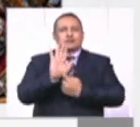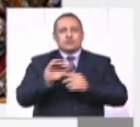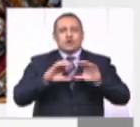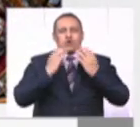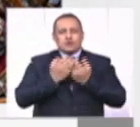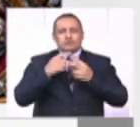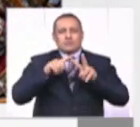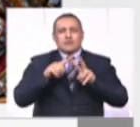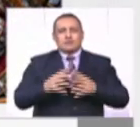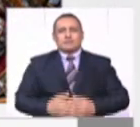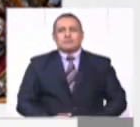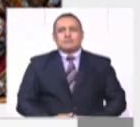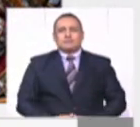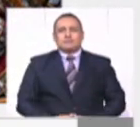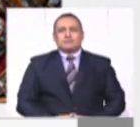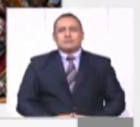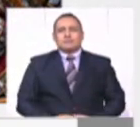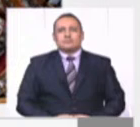congreso